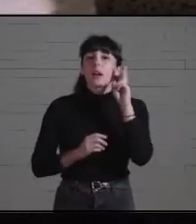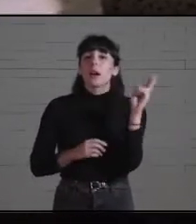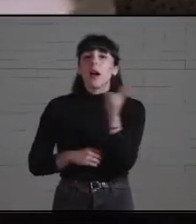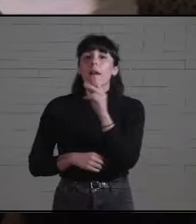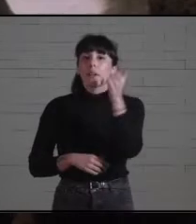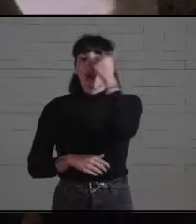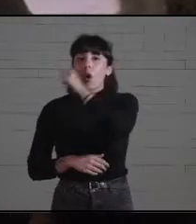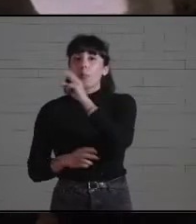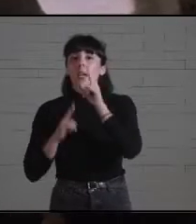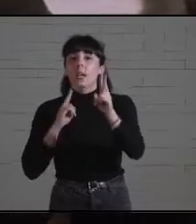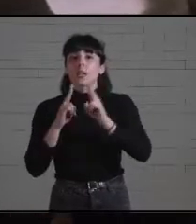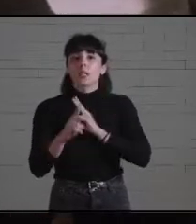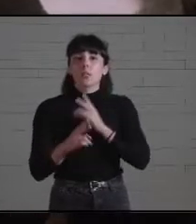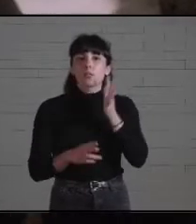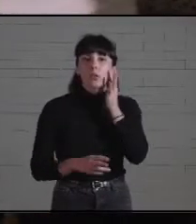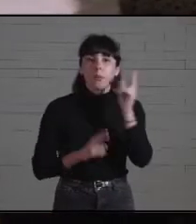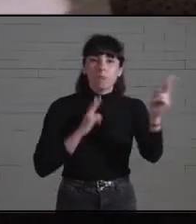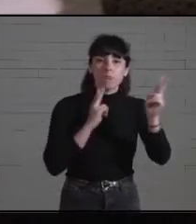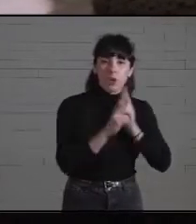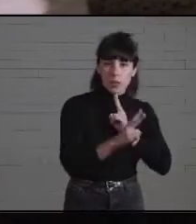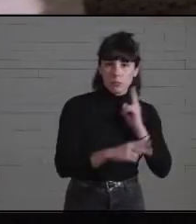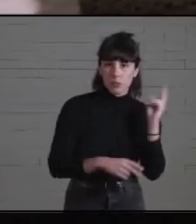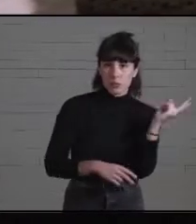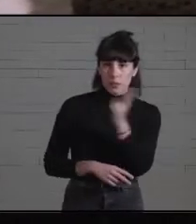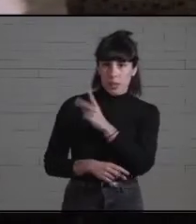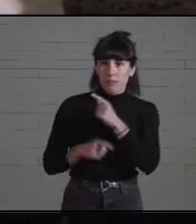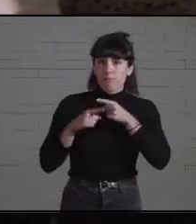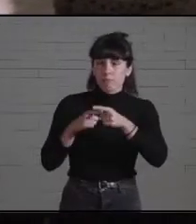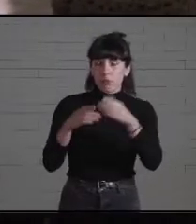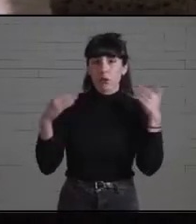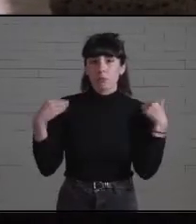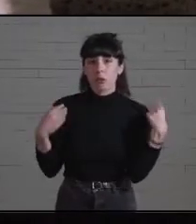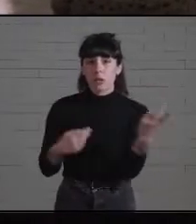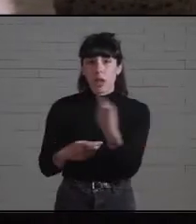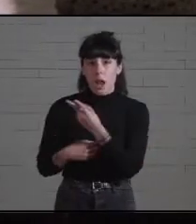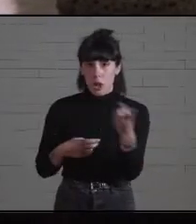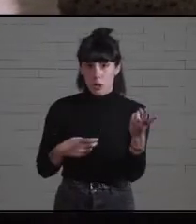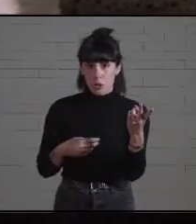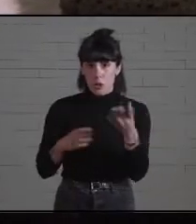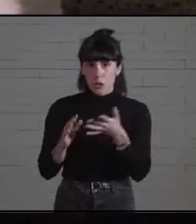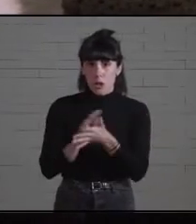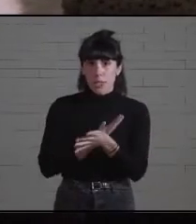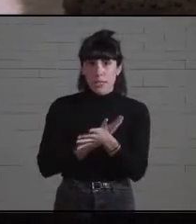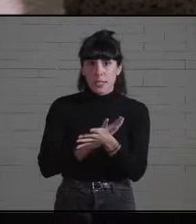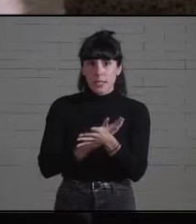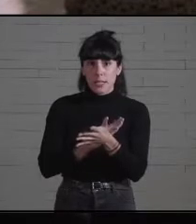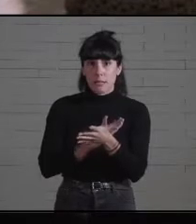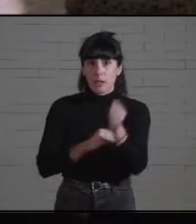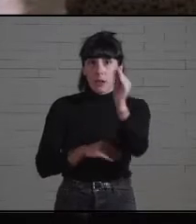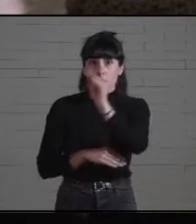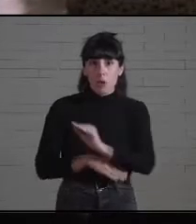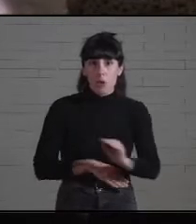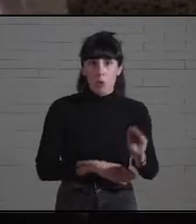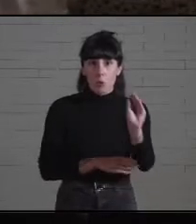mujeres. Y la corresponsabilidad sería que ambos cuidan de forma similar,